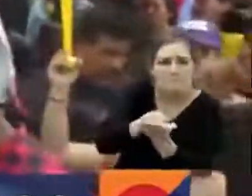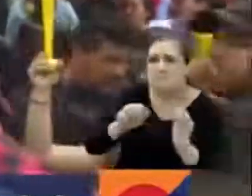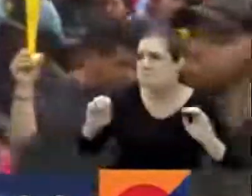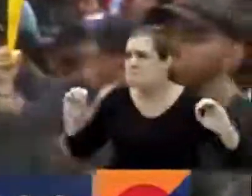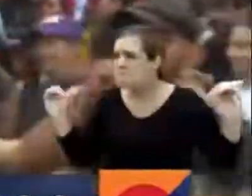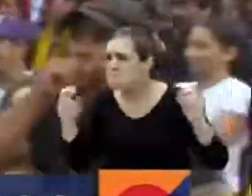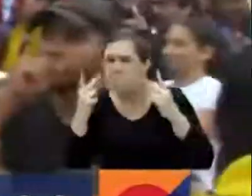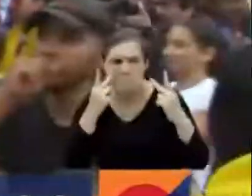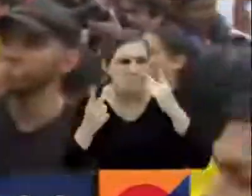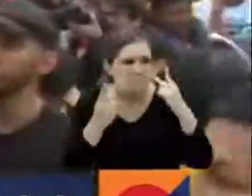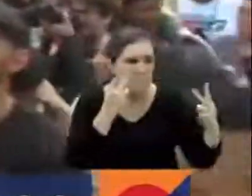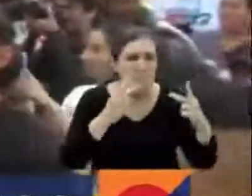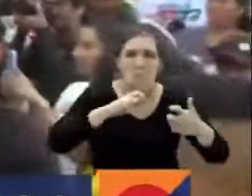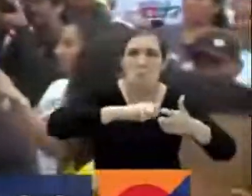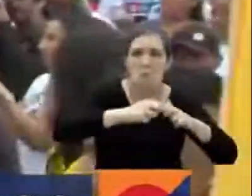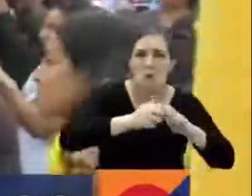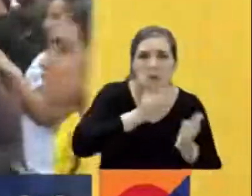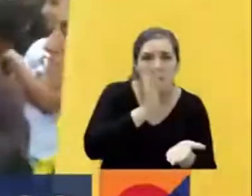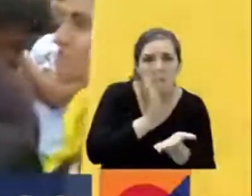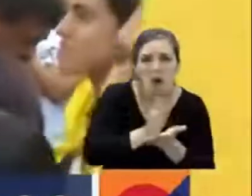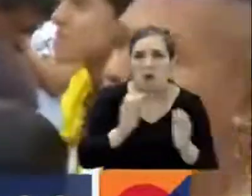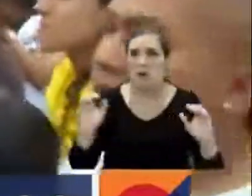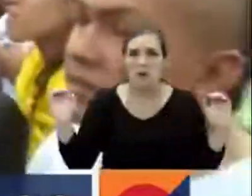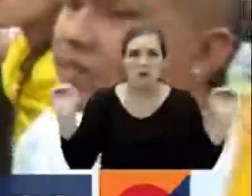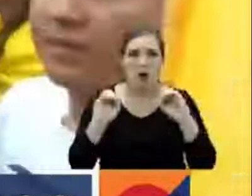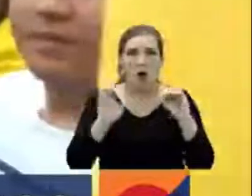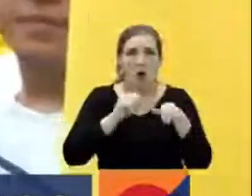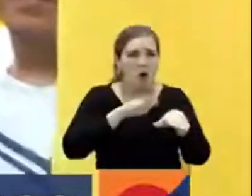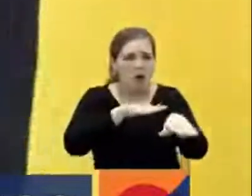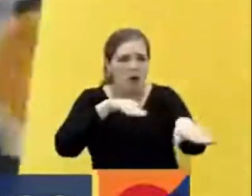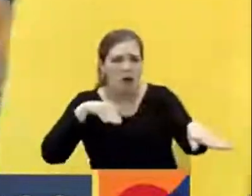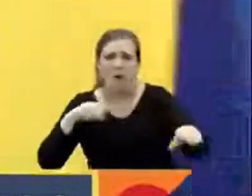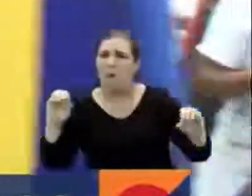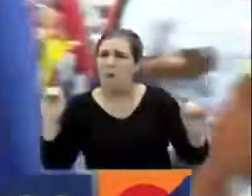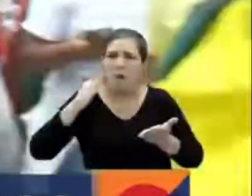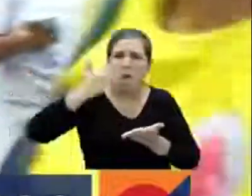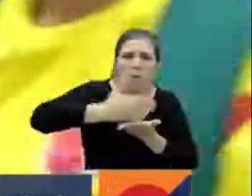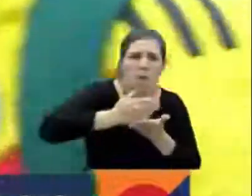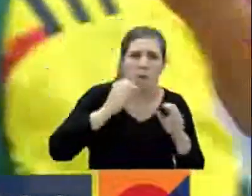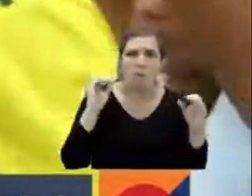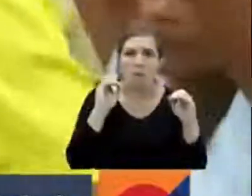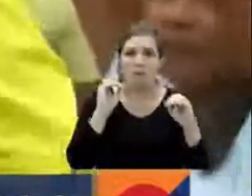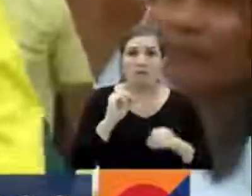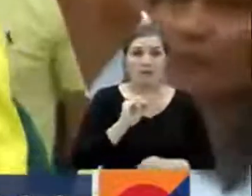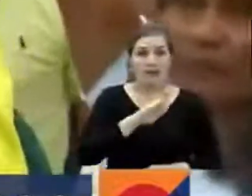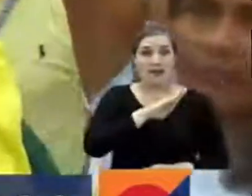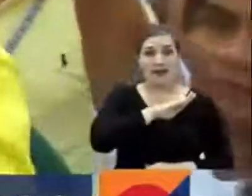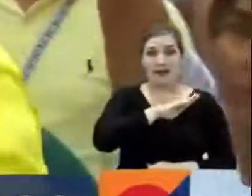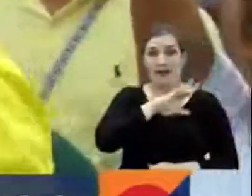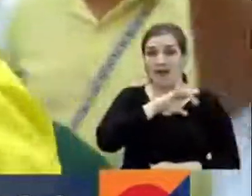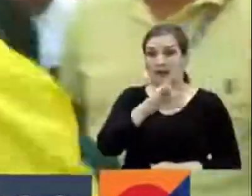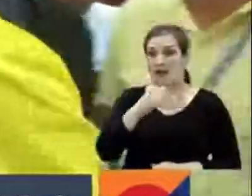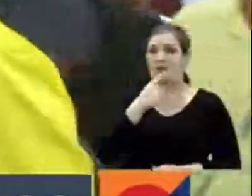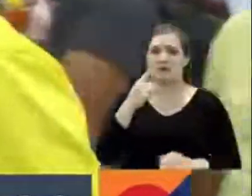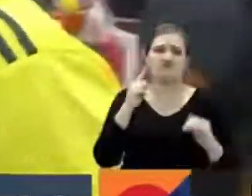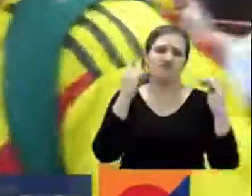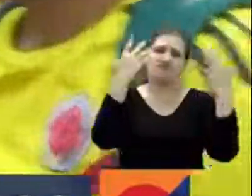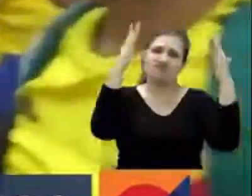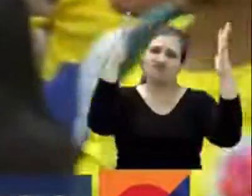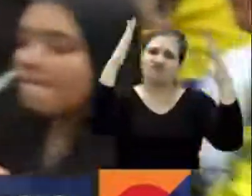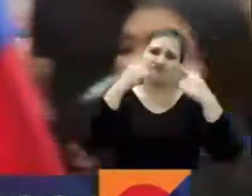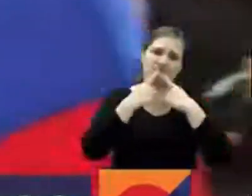presentado mayores inconvenientes en cuanto a movilidad. El alcalde de Cali, Jorge Iván Ospina, fue el primero en celebrar y